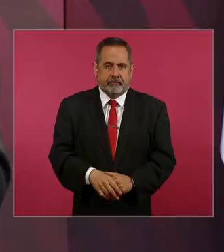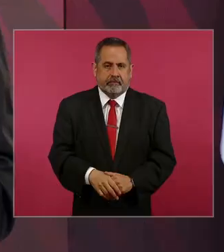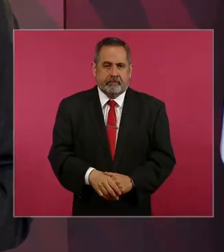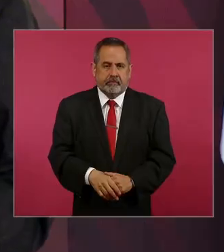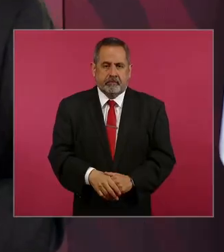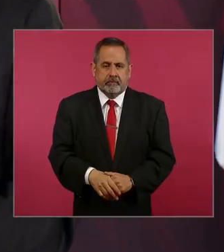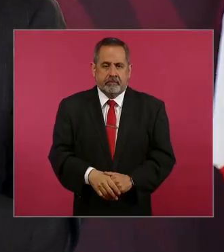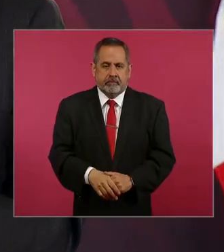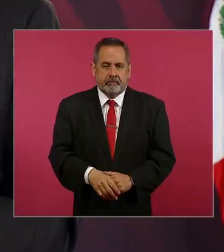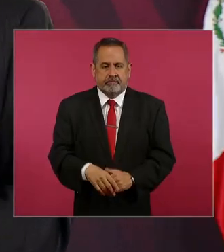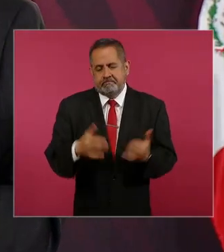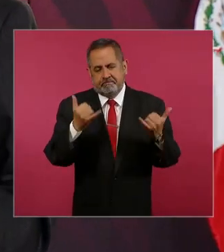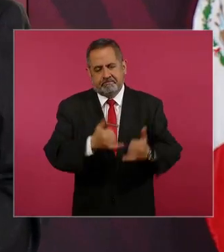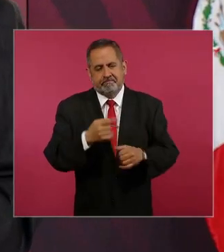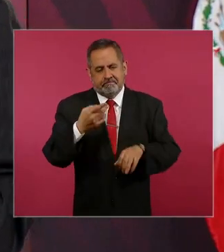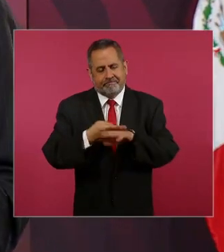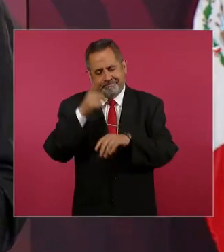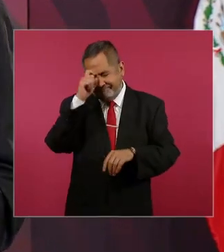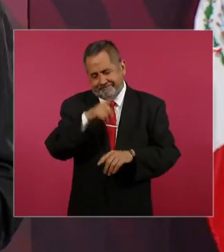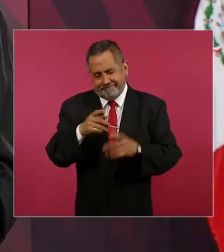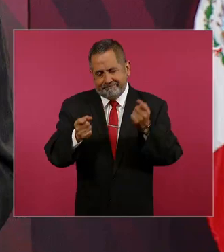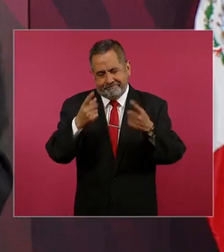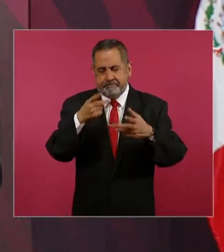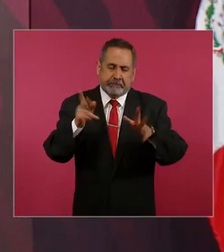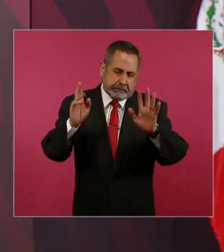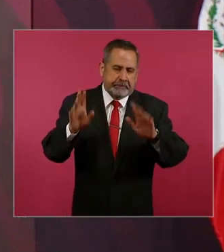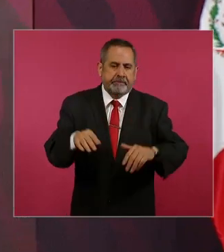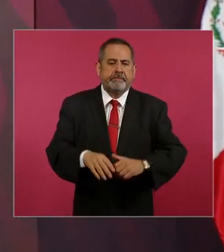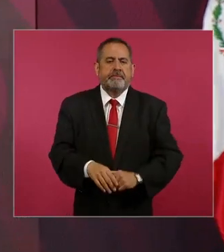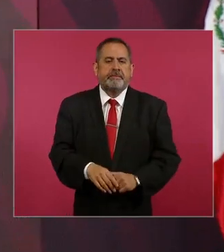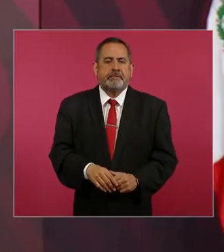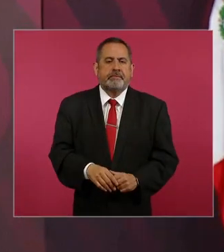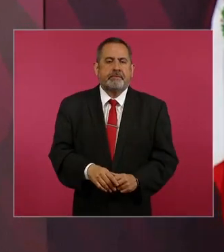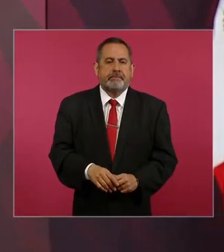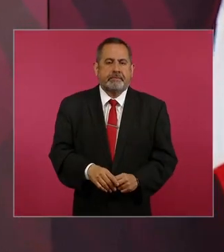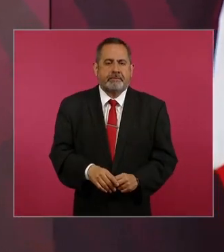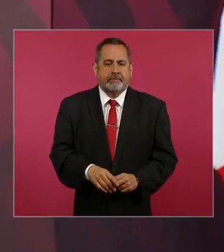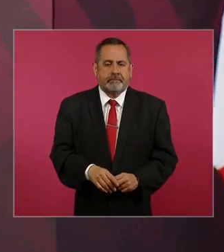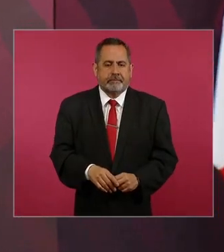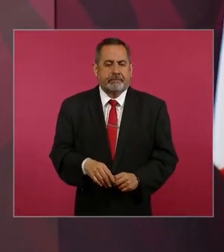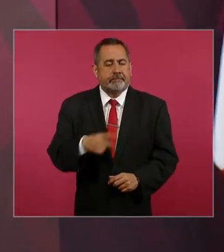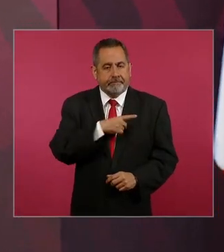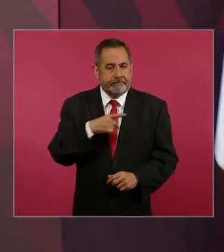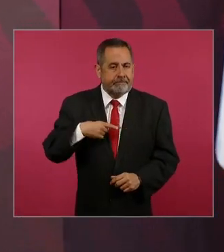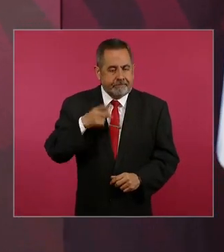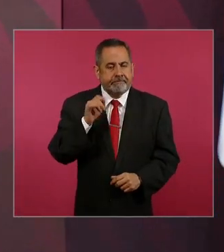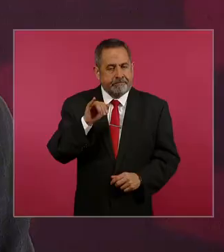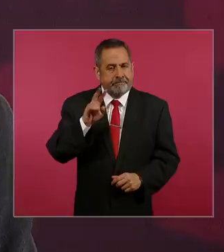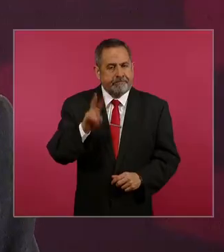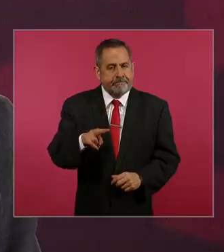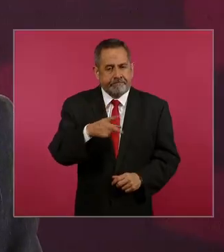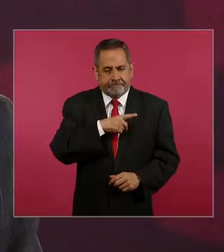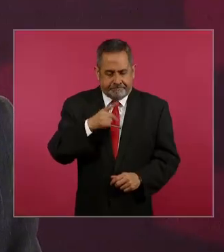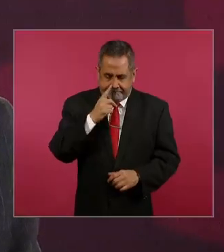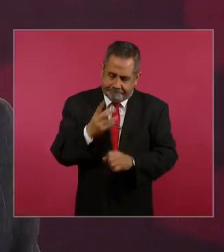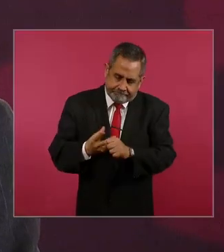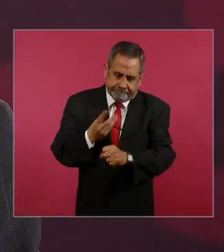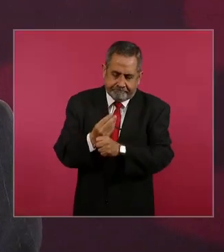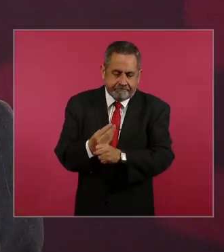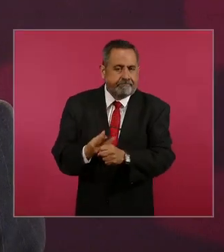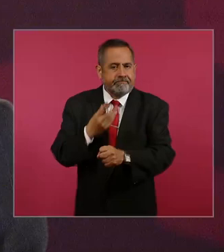están muy difícil pero si tenemos que resolver